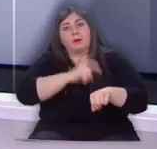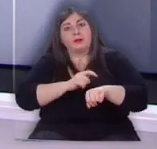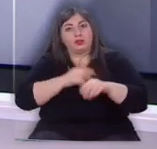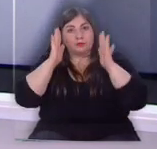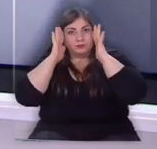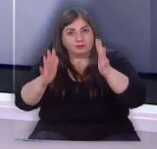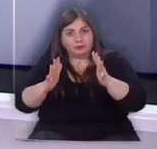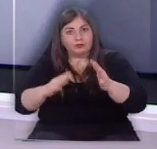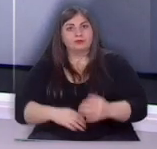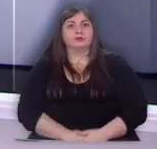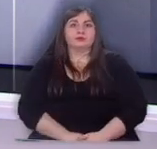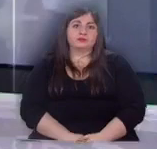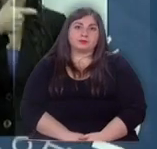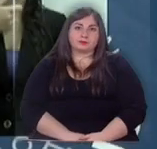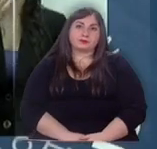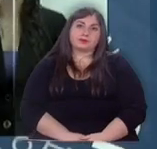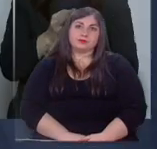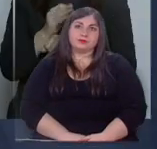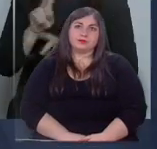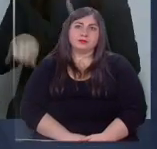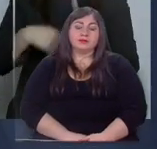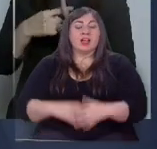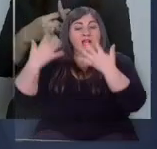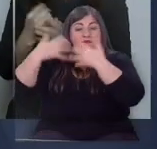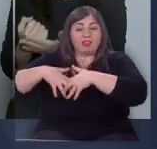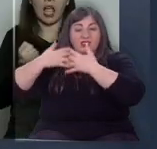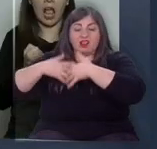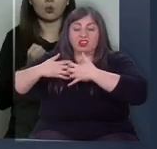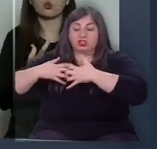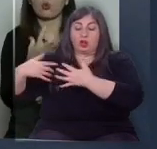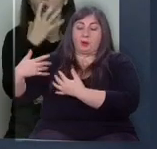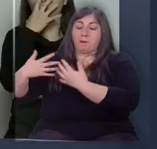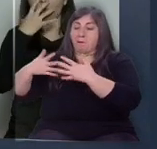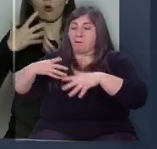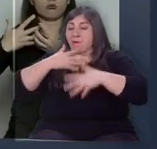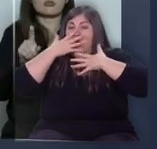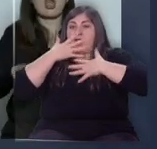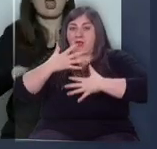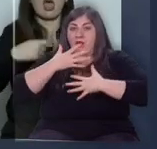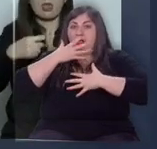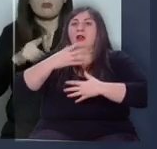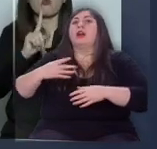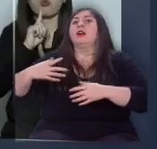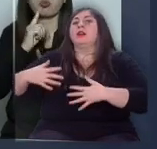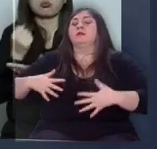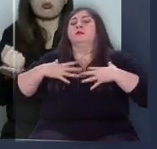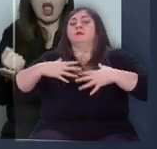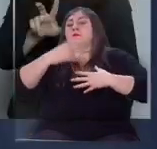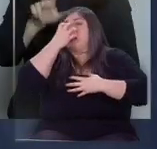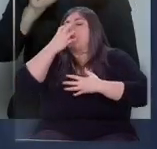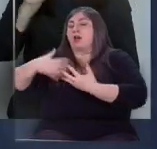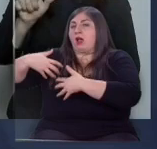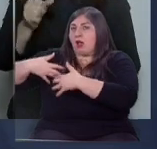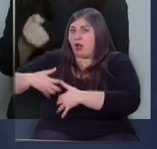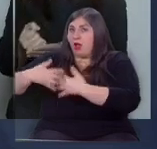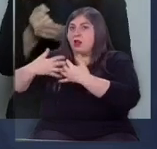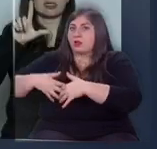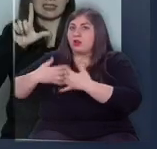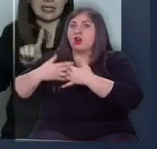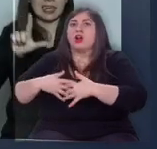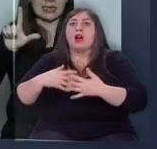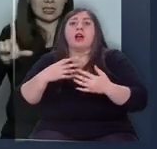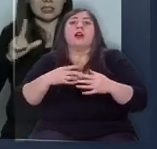atención. Ventiladores mecánicos. Ventilación mecánica. Ventilador mecánico. Ventilación mecánica. Ventilador